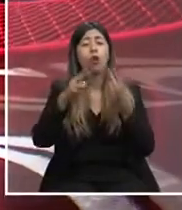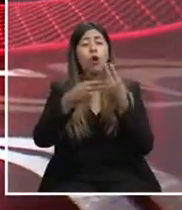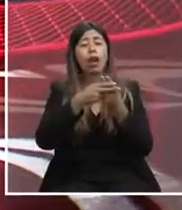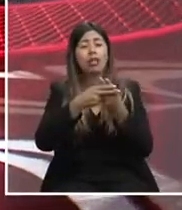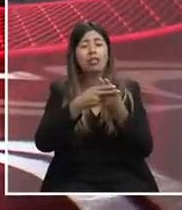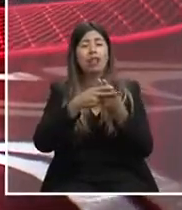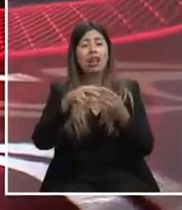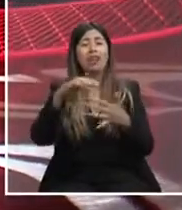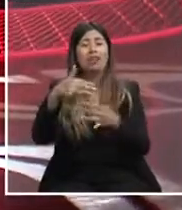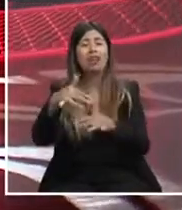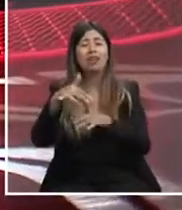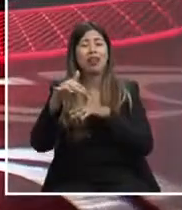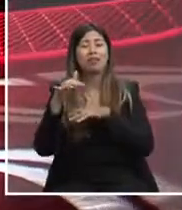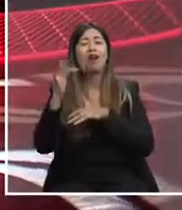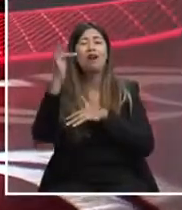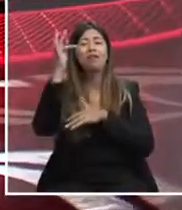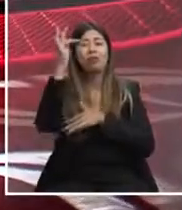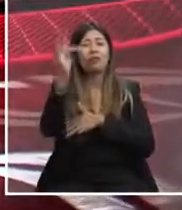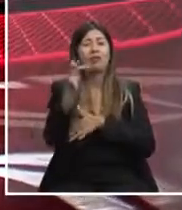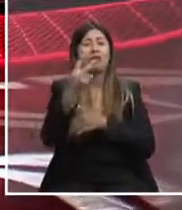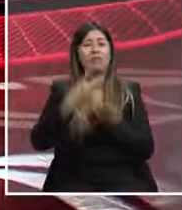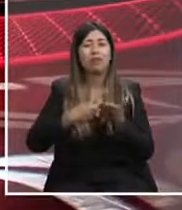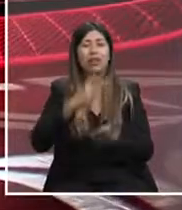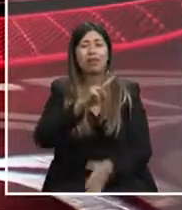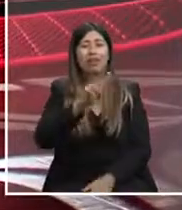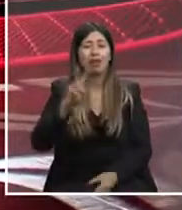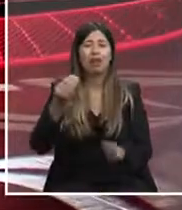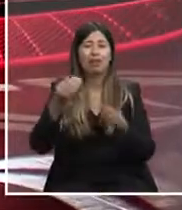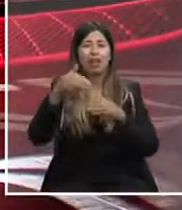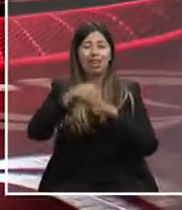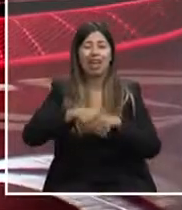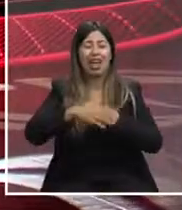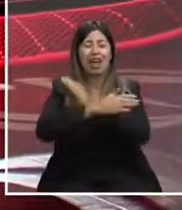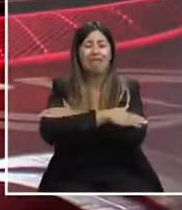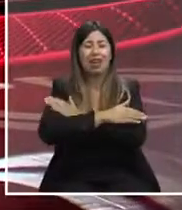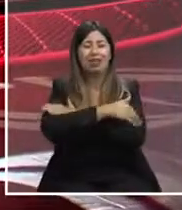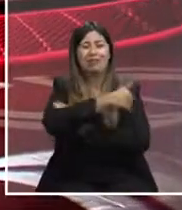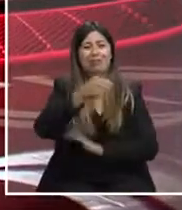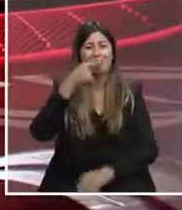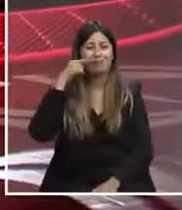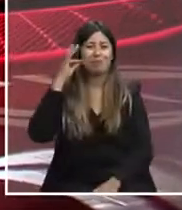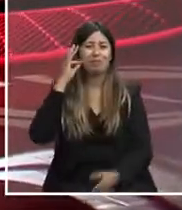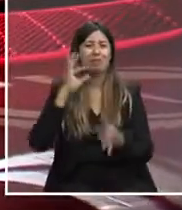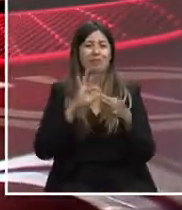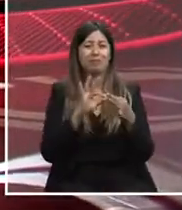Futuro 2022. Muy buenas tardes y un abrazo a todos y a todas. Gracias.